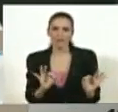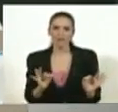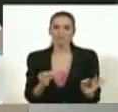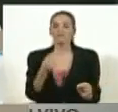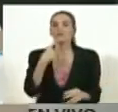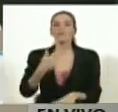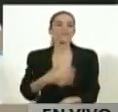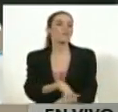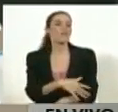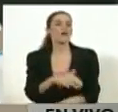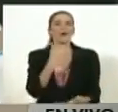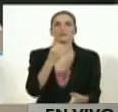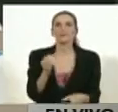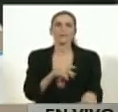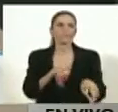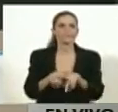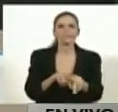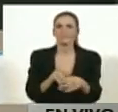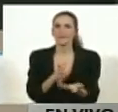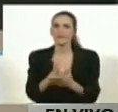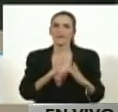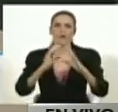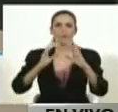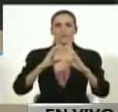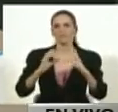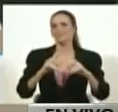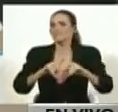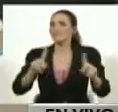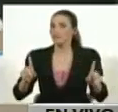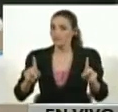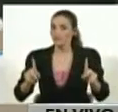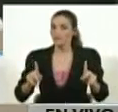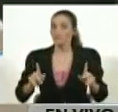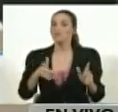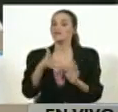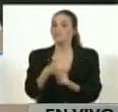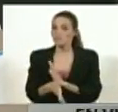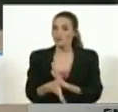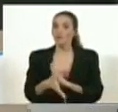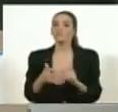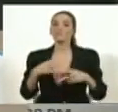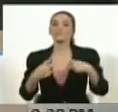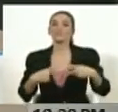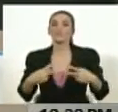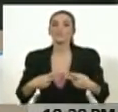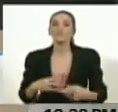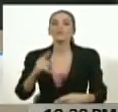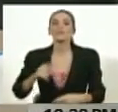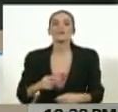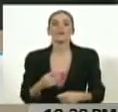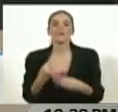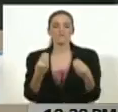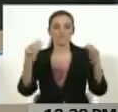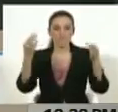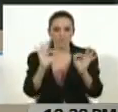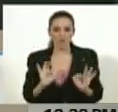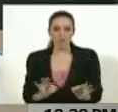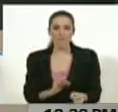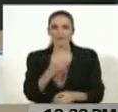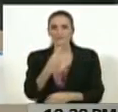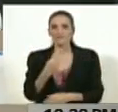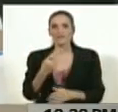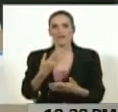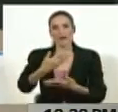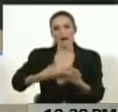en los pasillos lo que se digan los medios de comunicación es distinto pero a los efectos del proceso y de los procedimientos contemplados